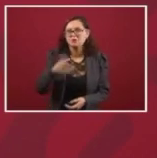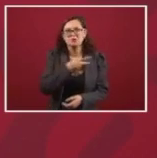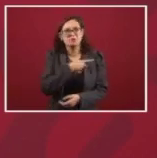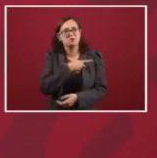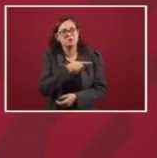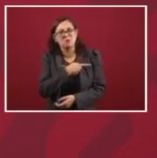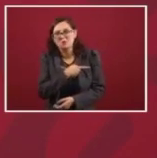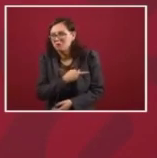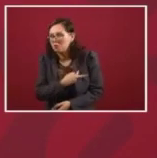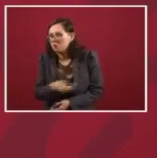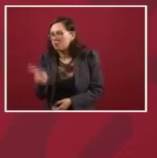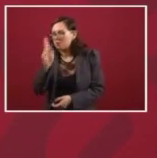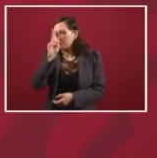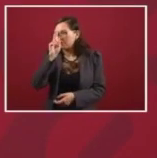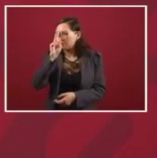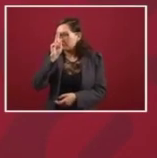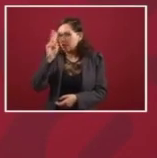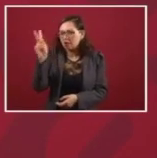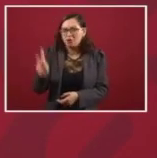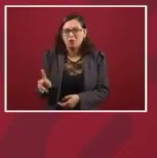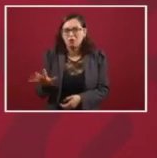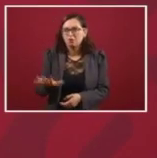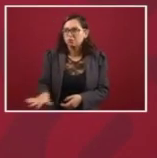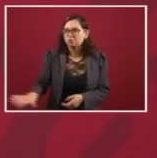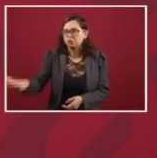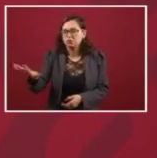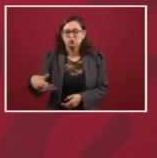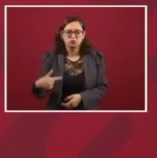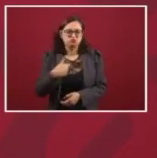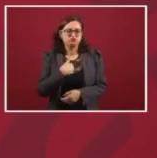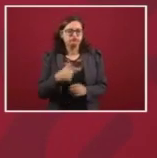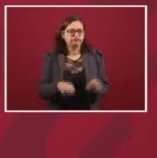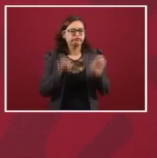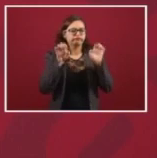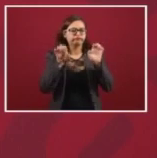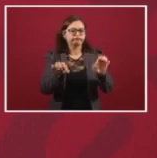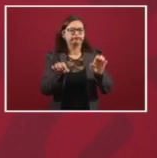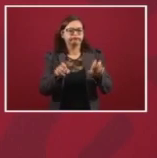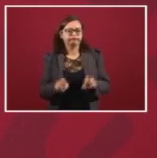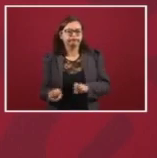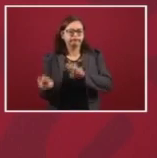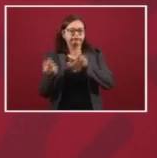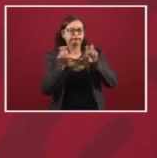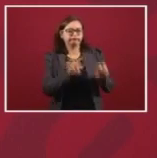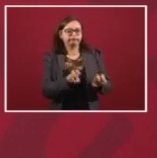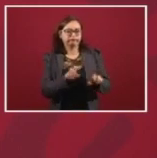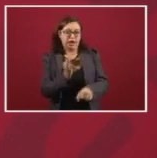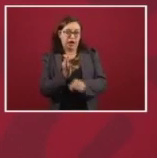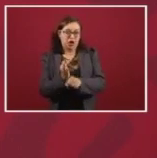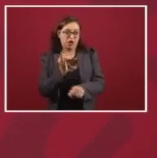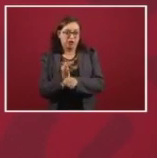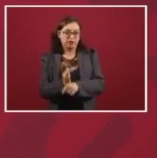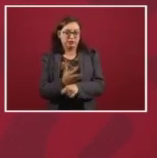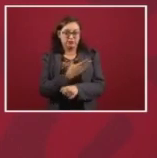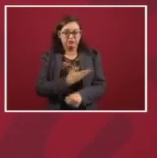no se puede viajar en un avión de lujo que no lo tiene ni Donald Trump.